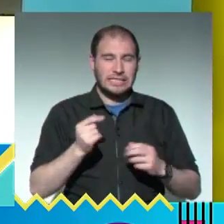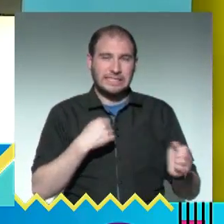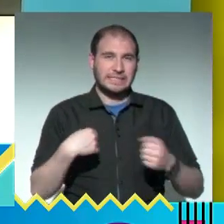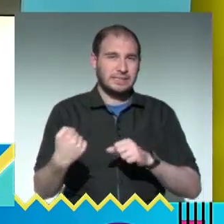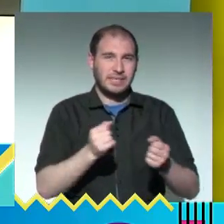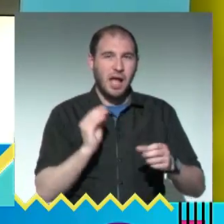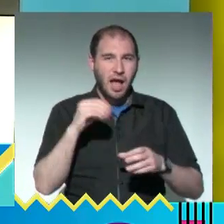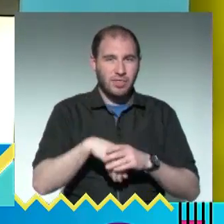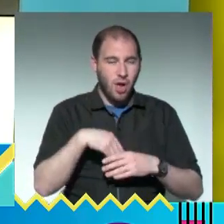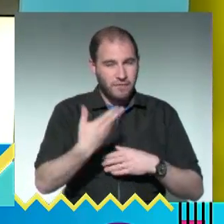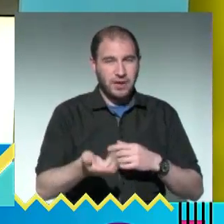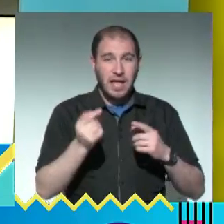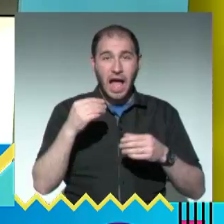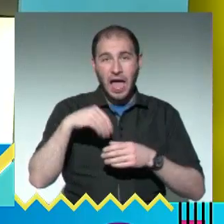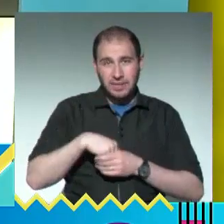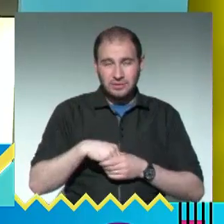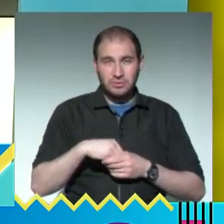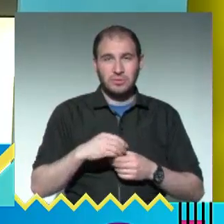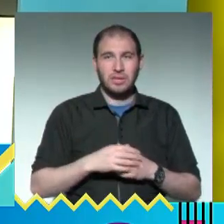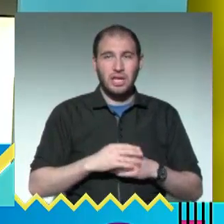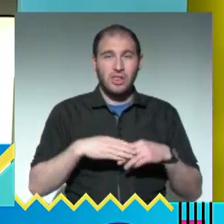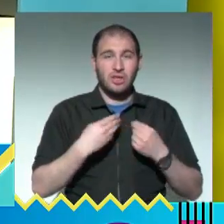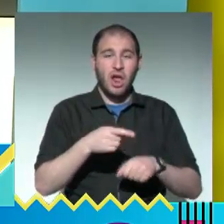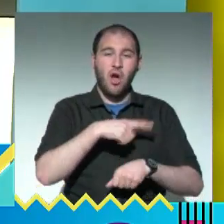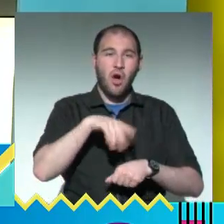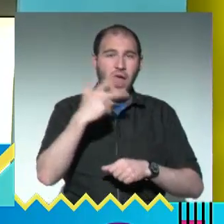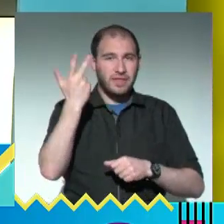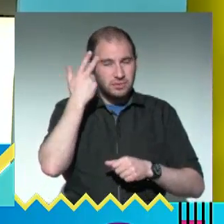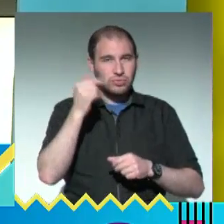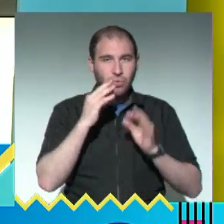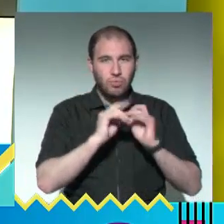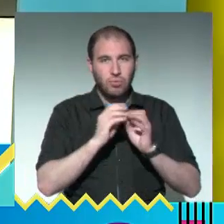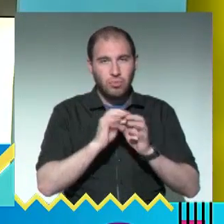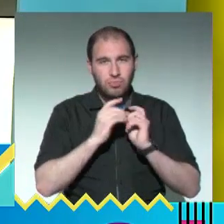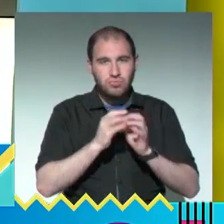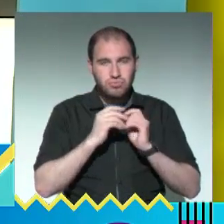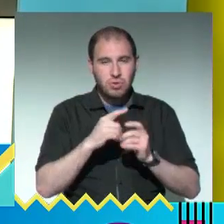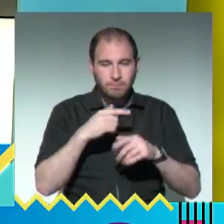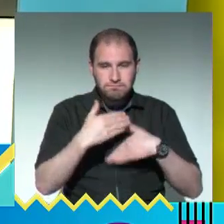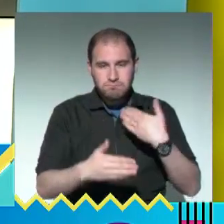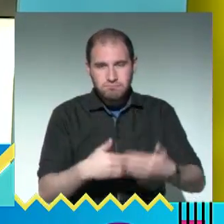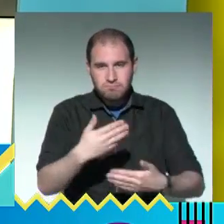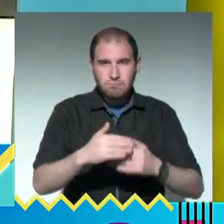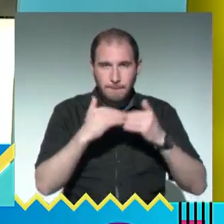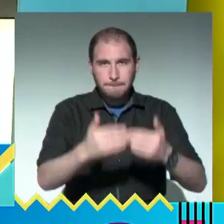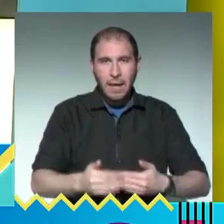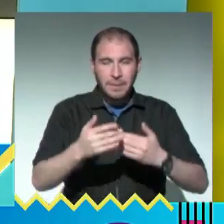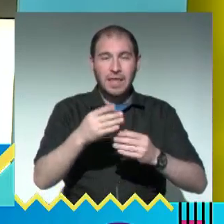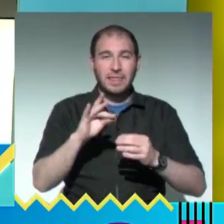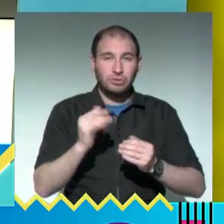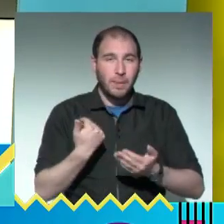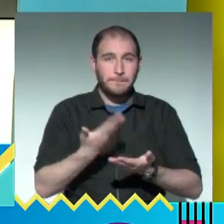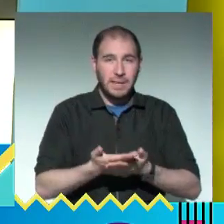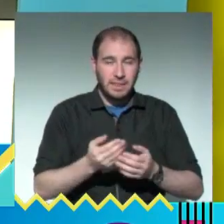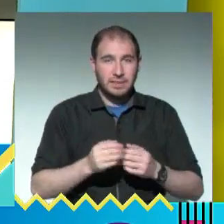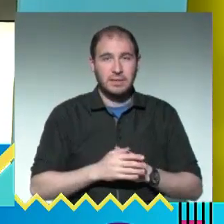tensión dentro y afuera. Y adentro, una vez que pasaron 18 horas de debate, tras varios cuartos intermedios también solicitados por los diputados